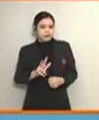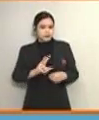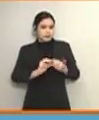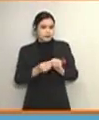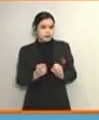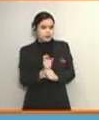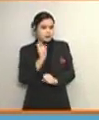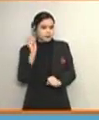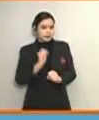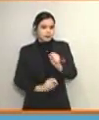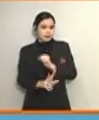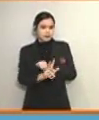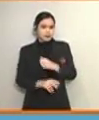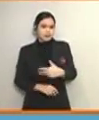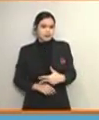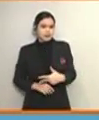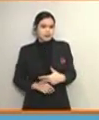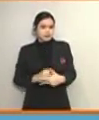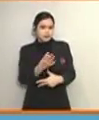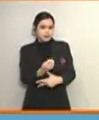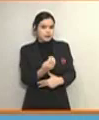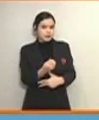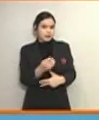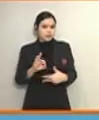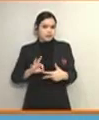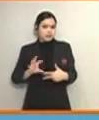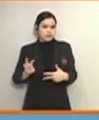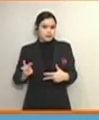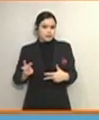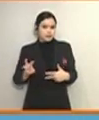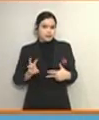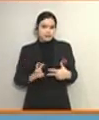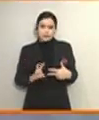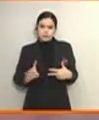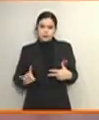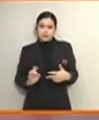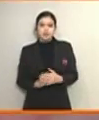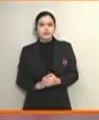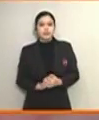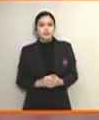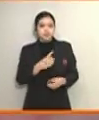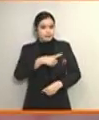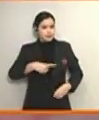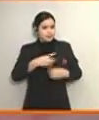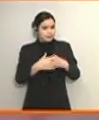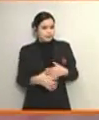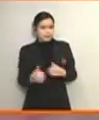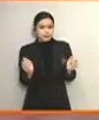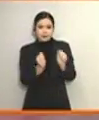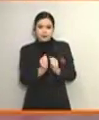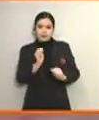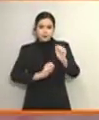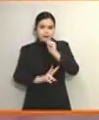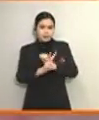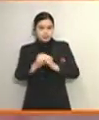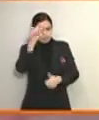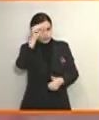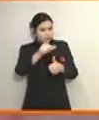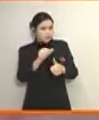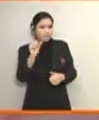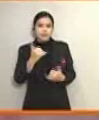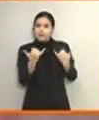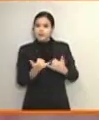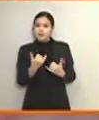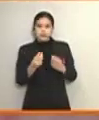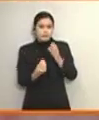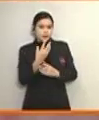números ganadores en Pega 3 son el 14, 96 y el 68. Y la diversión continúa junto a Premiados y te recuerdo que ahora tienes la